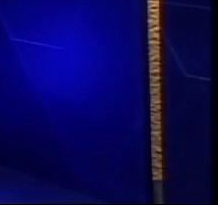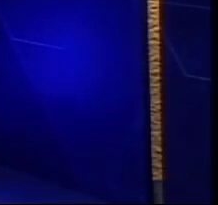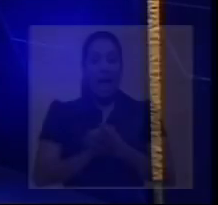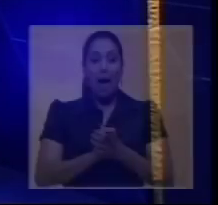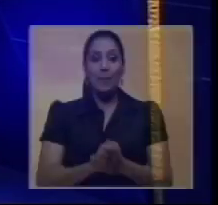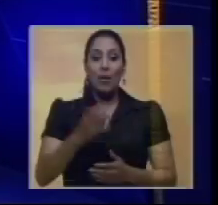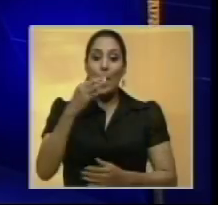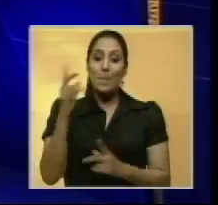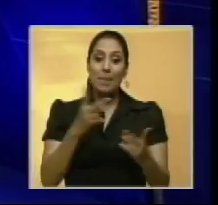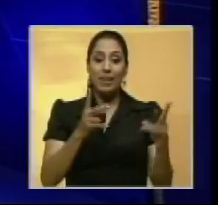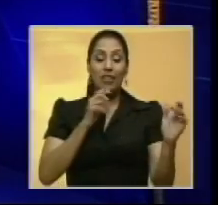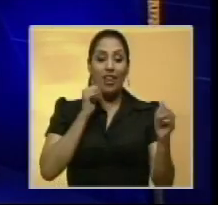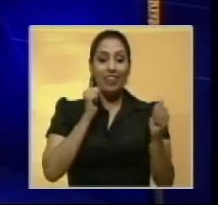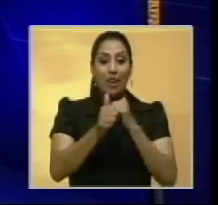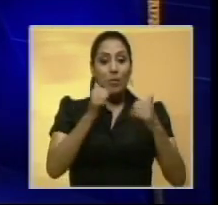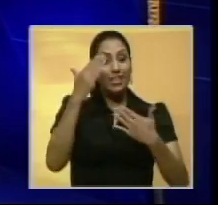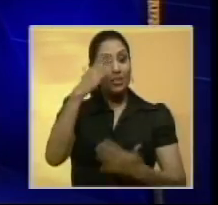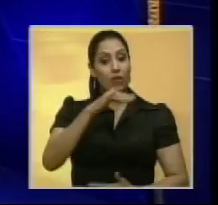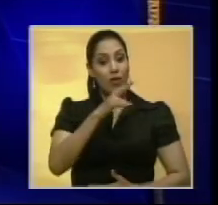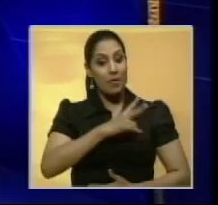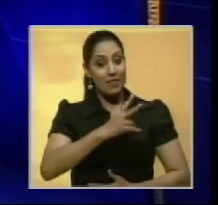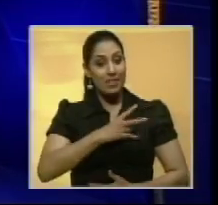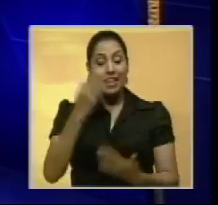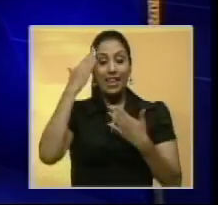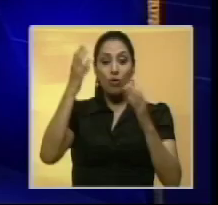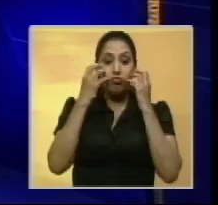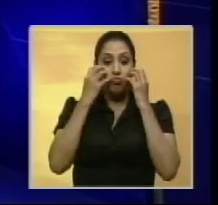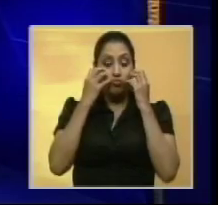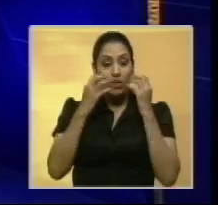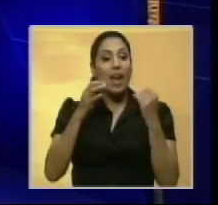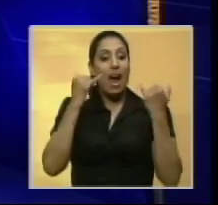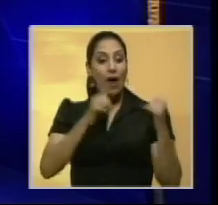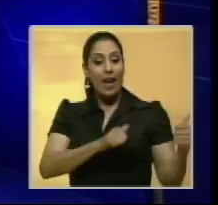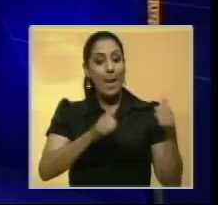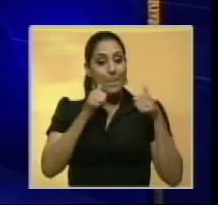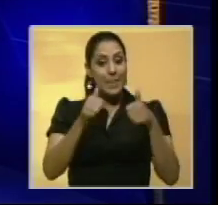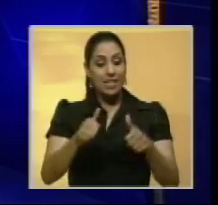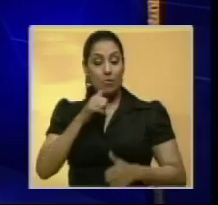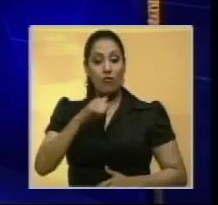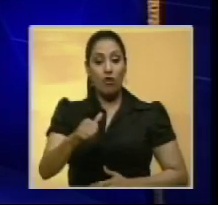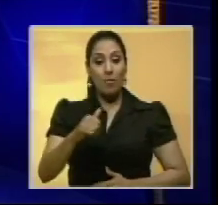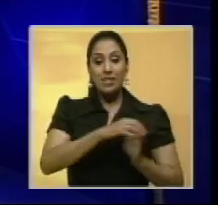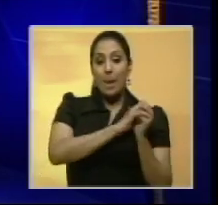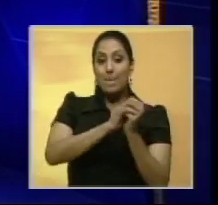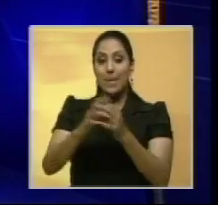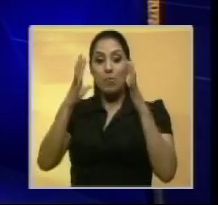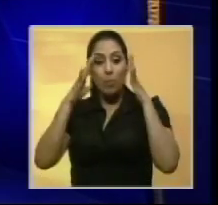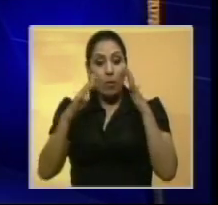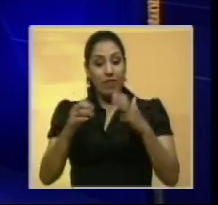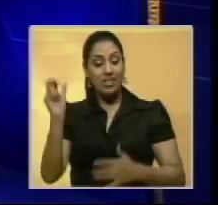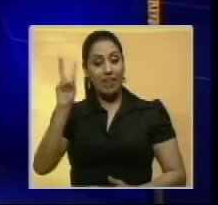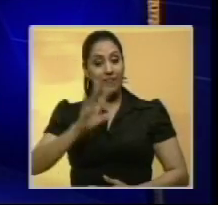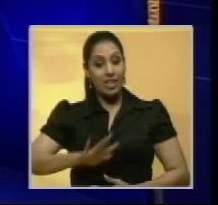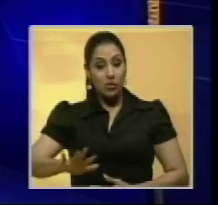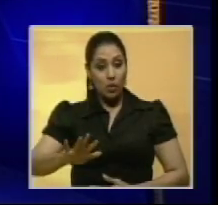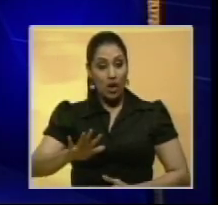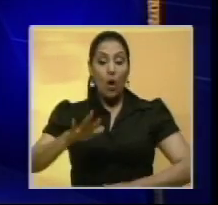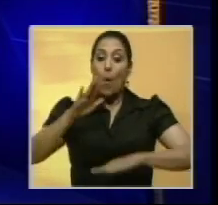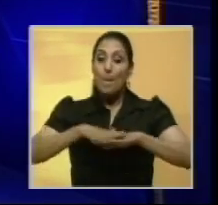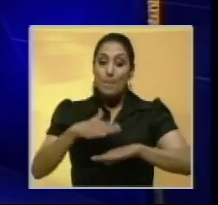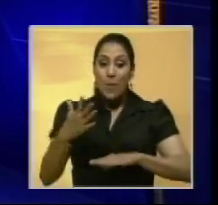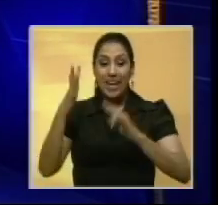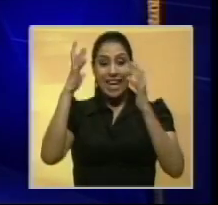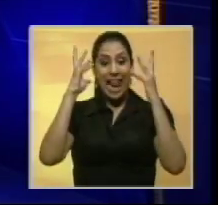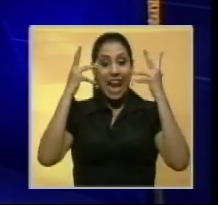Amigas y amigos, bienvenidos a los deportes en su noticiero Venevisión. Les saluda Gregorio Rojas. Iniciamos con información de béisbol profesional venezolano porque